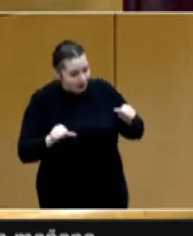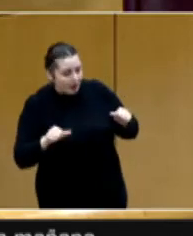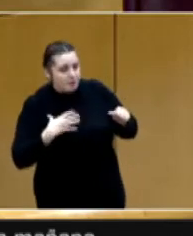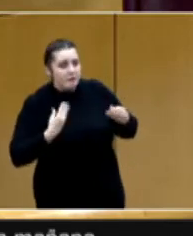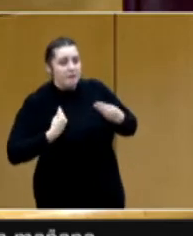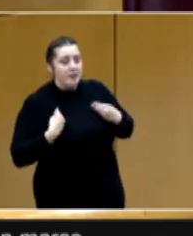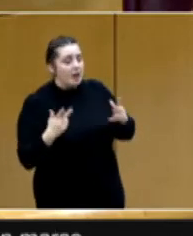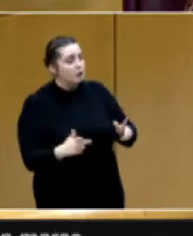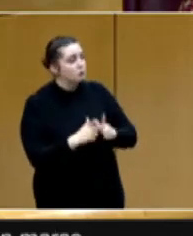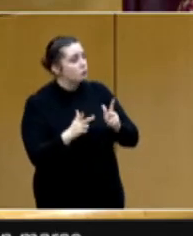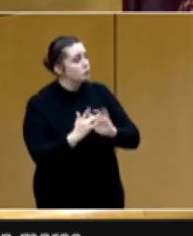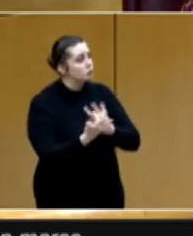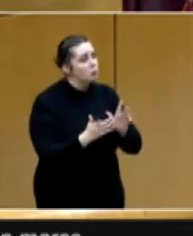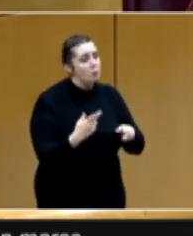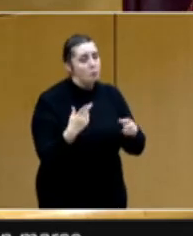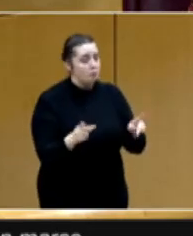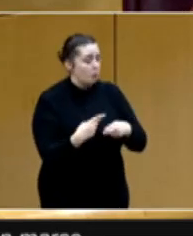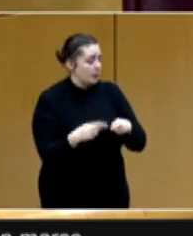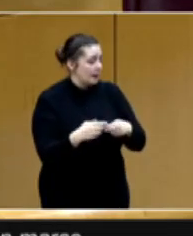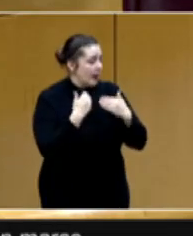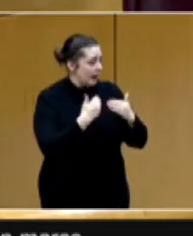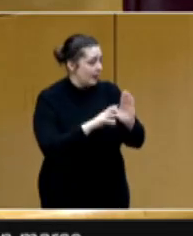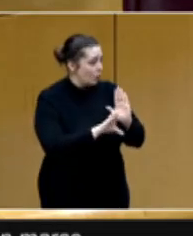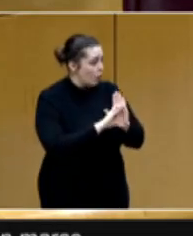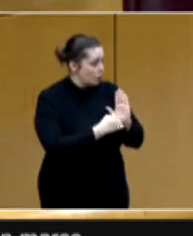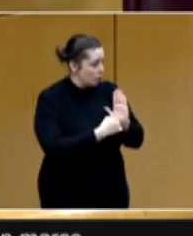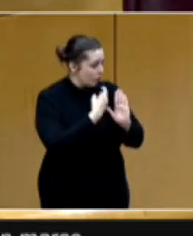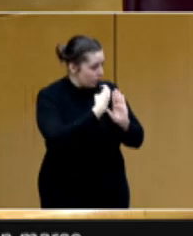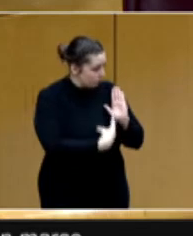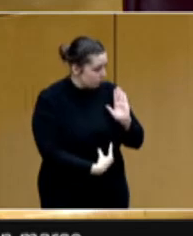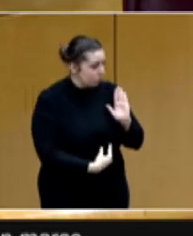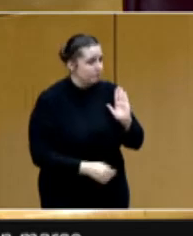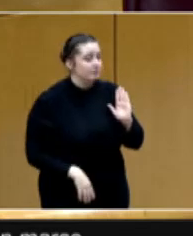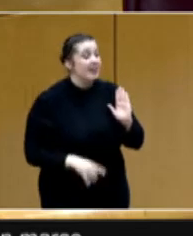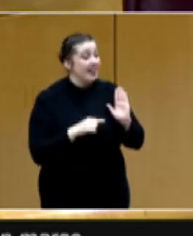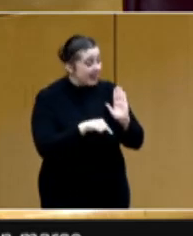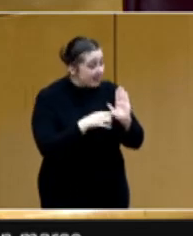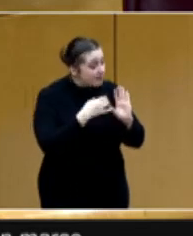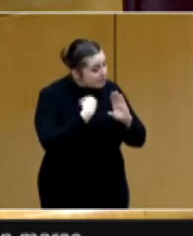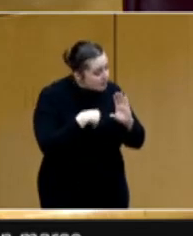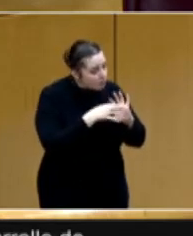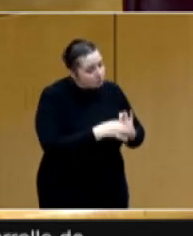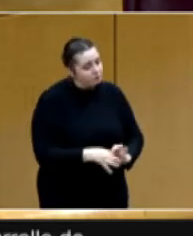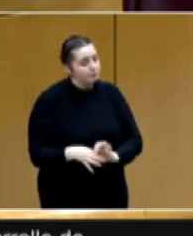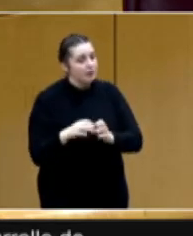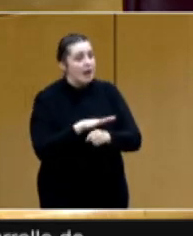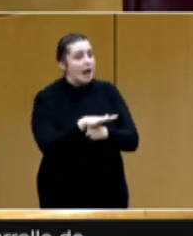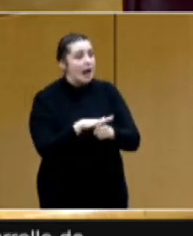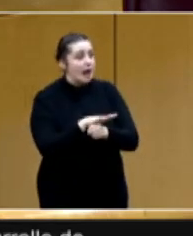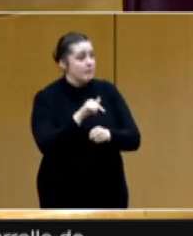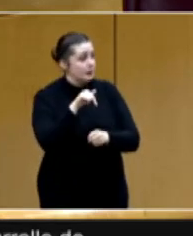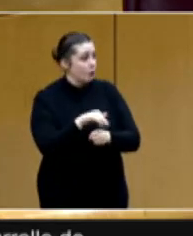nuestra vida social de nuestra vida política y esto ha ocurrido también en el ámbito en el ámbito que